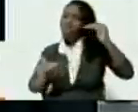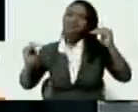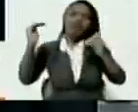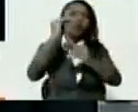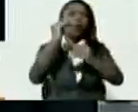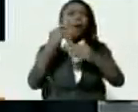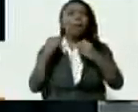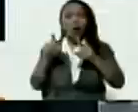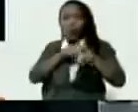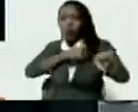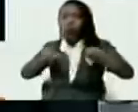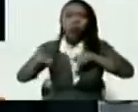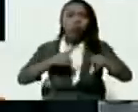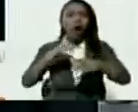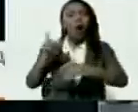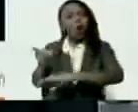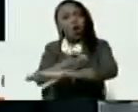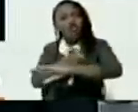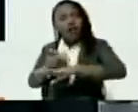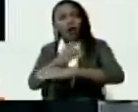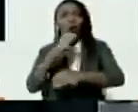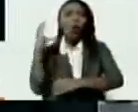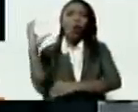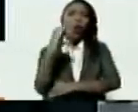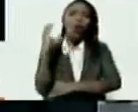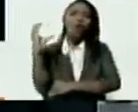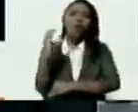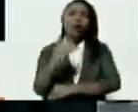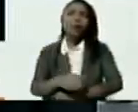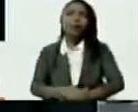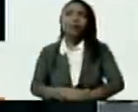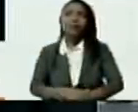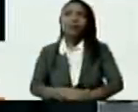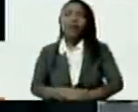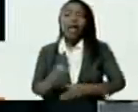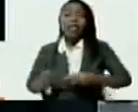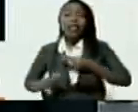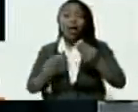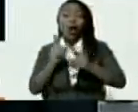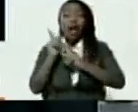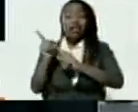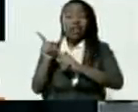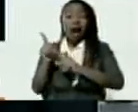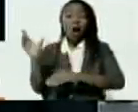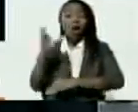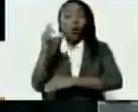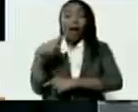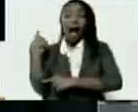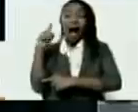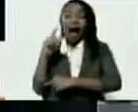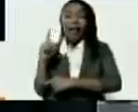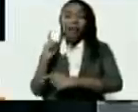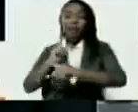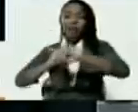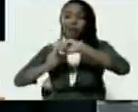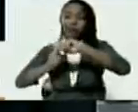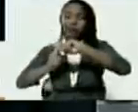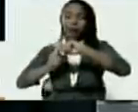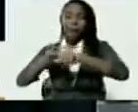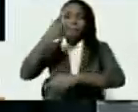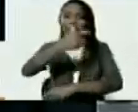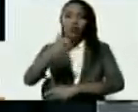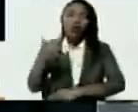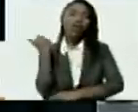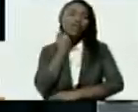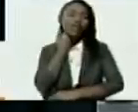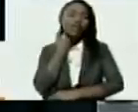para coordinar con el gobierno de Colombia, dado que en Colombia ya han aparecido varios casos. Nuestra solidaridad